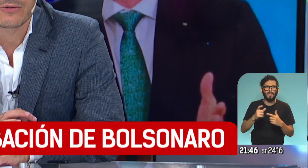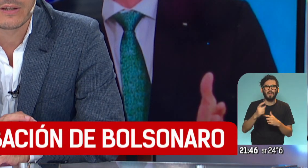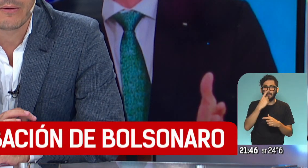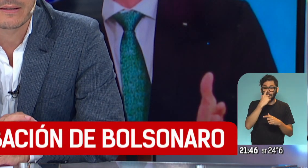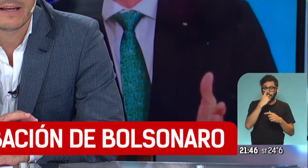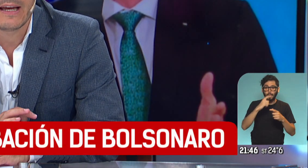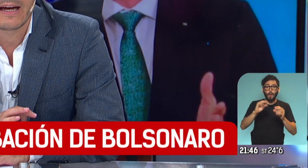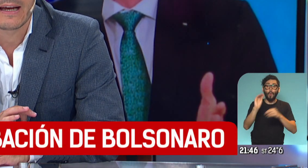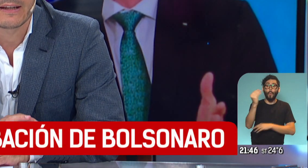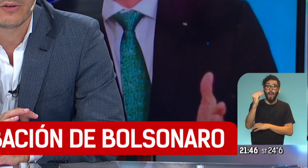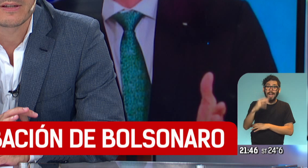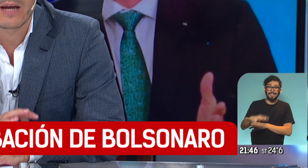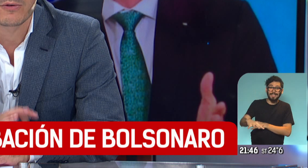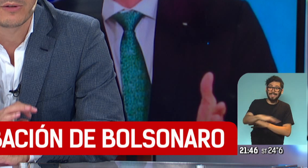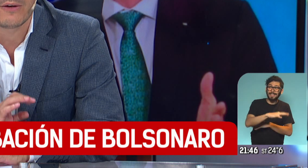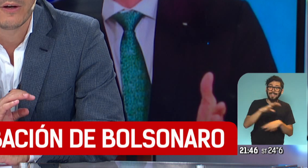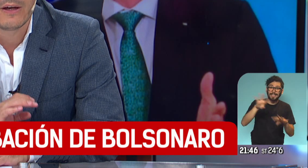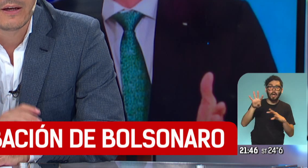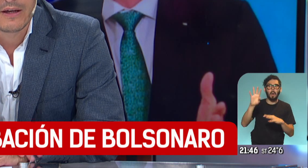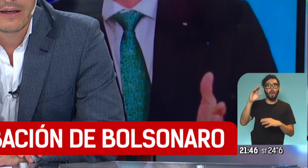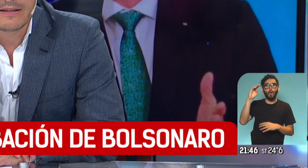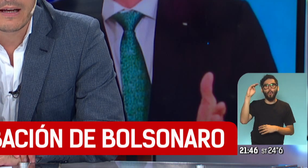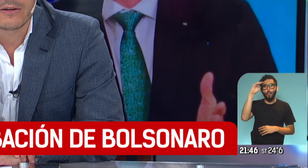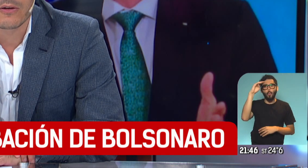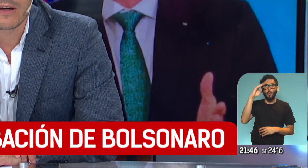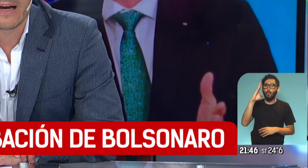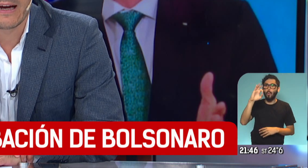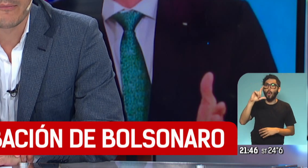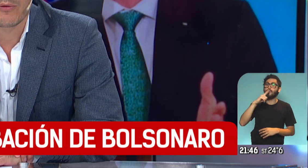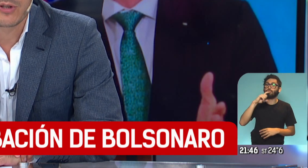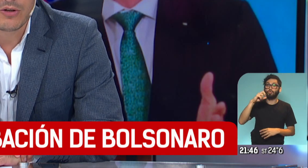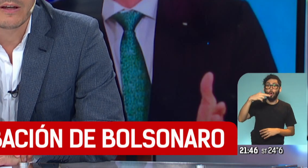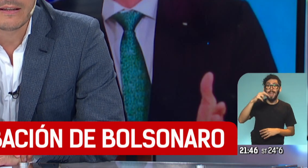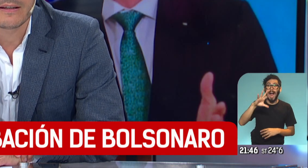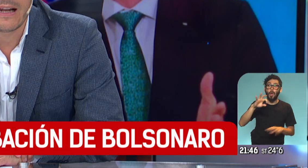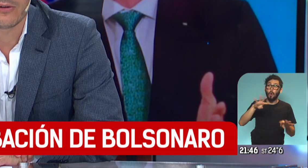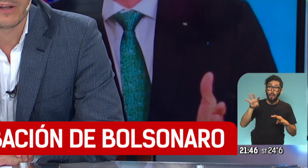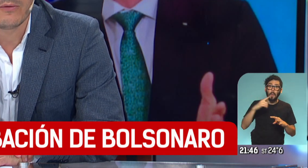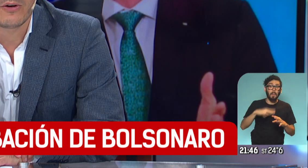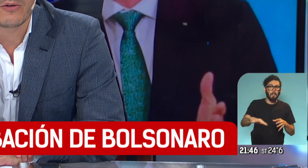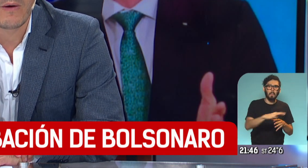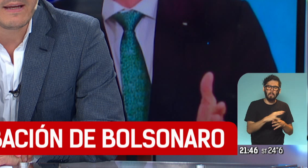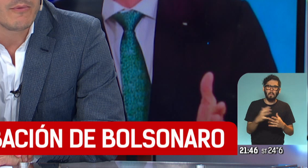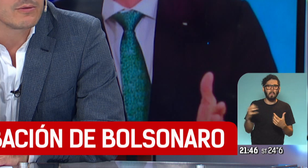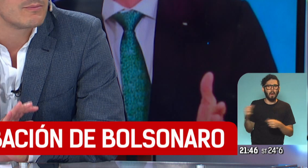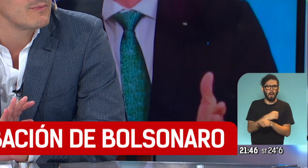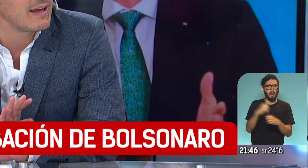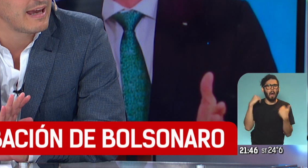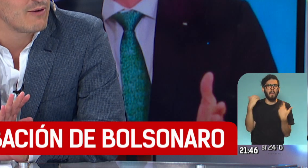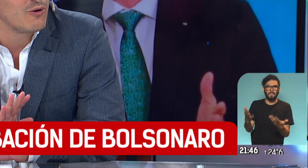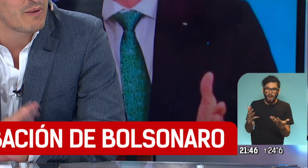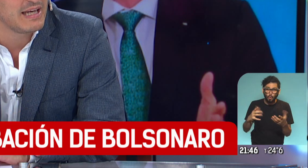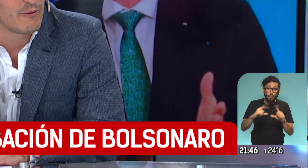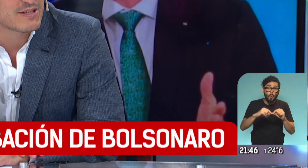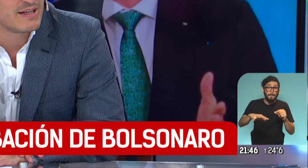aprobación de la sociedad brasileña a la gestión de Jair Bolsonaro es alto. La aprobación es alto, tiene unos guarismos